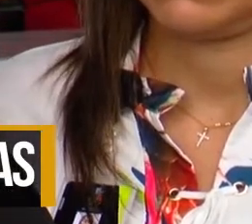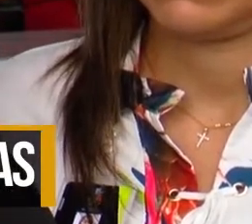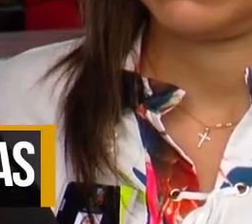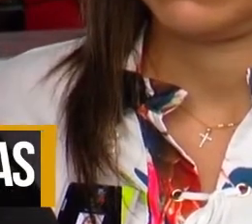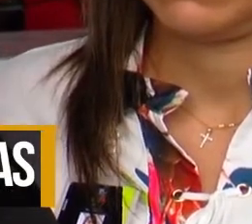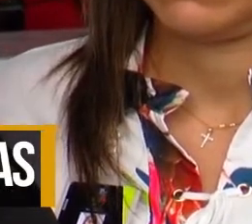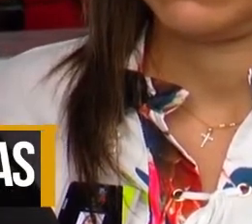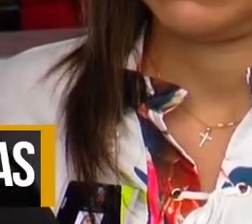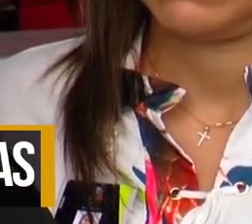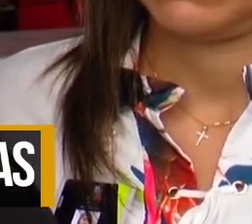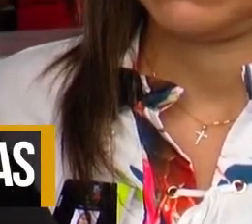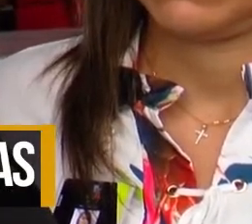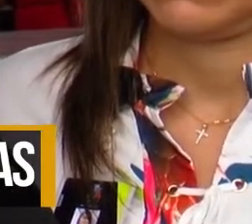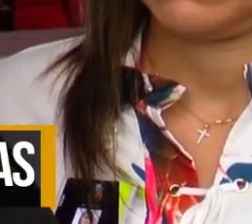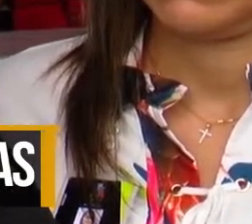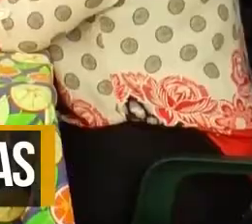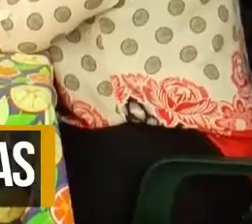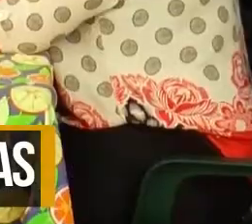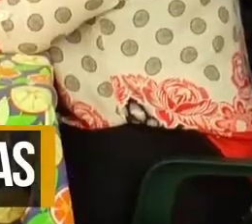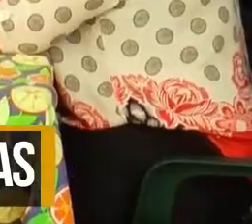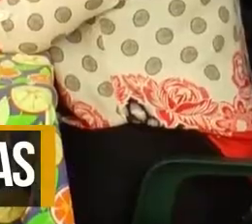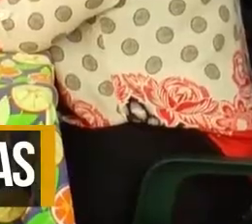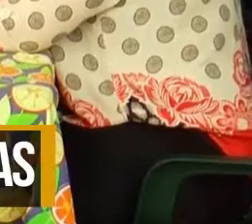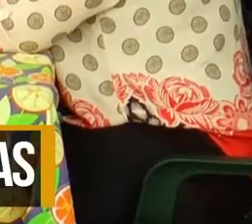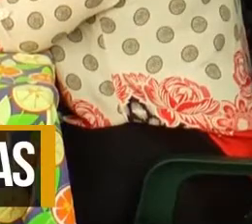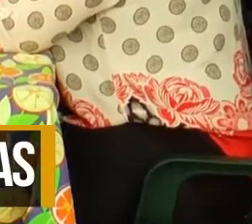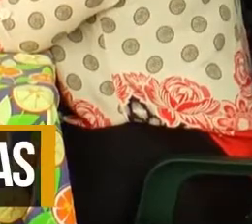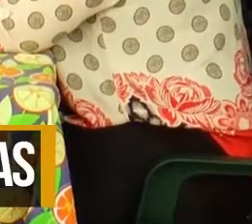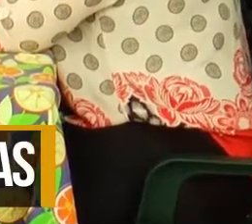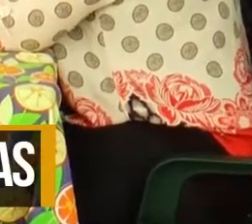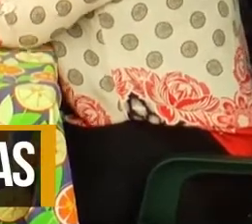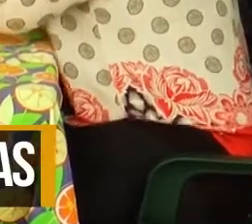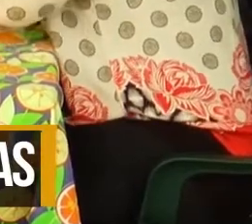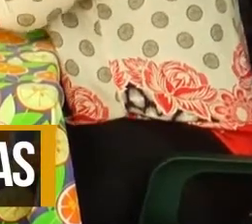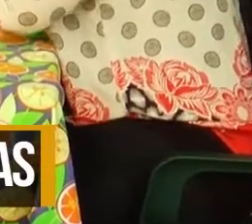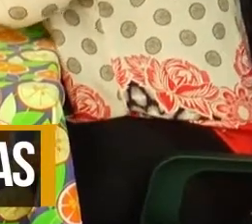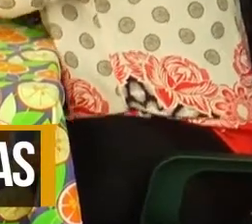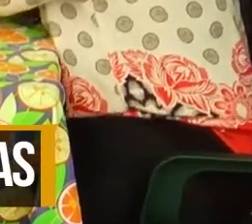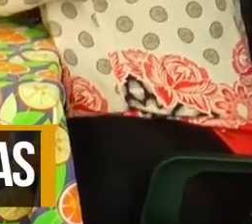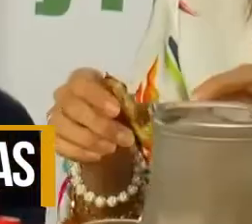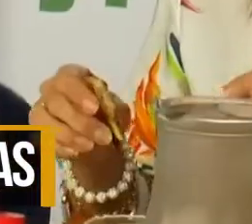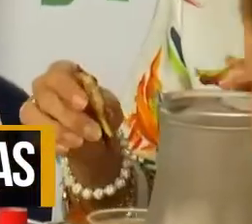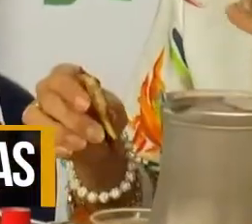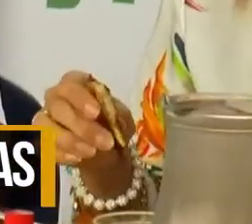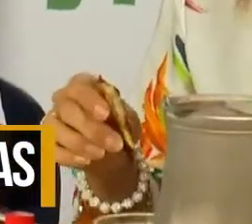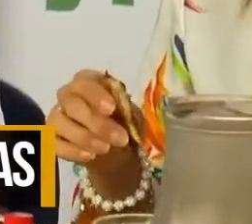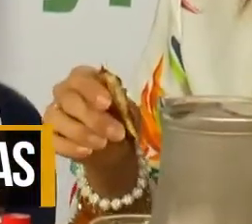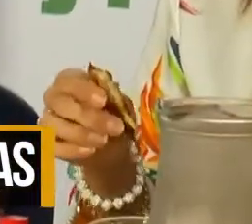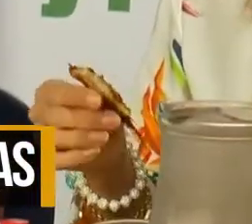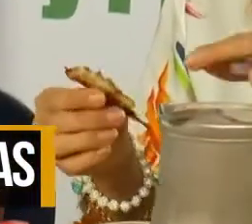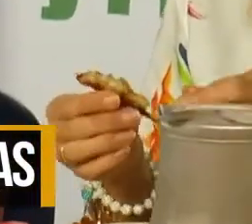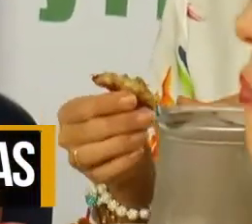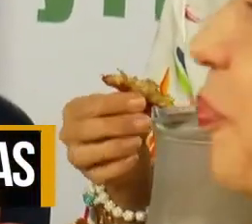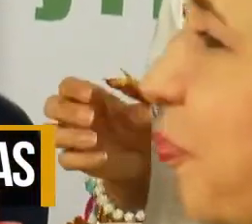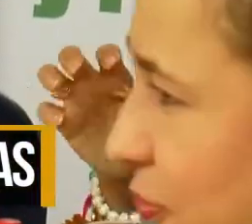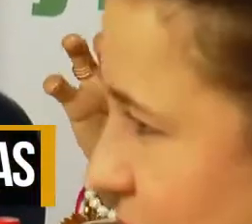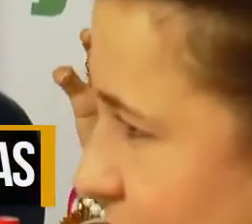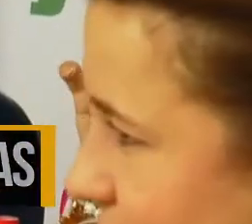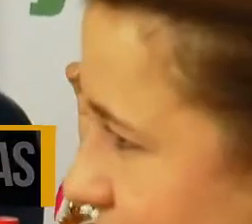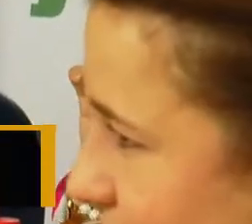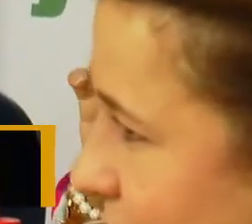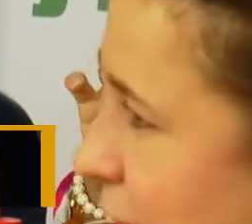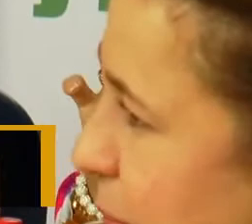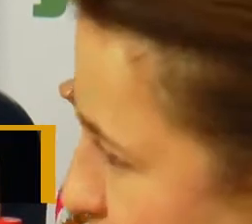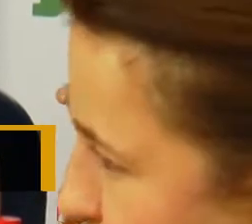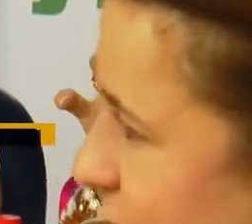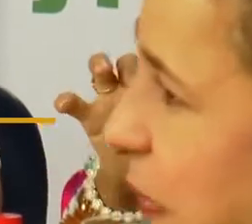voy a caer en ese juego a ellos. La respuesta del alcalde Echeverri fue entregada en Enlace Noticias en el marco de la presentación de la actividad denominada Levanta